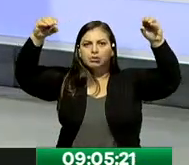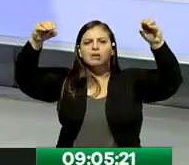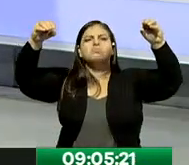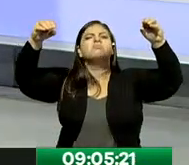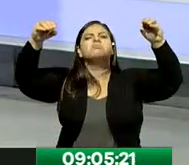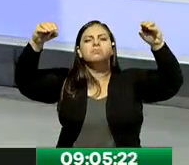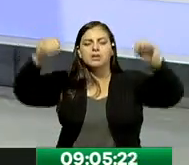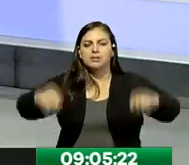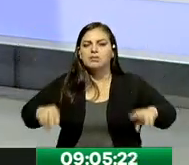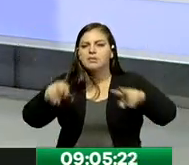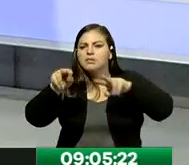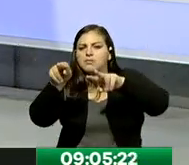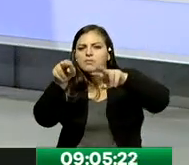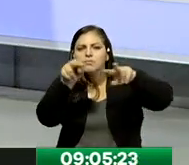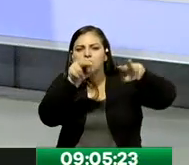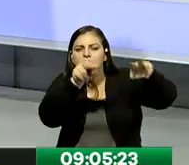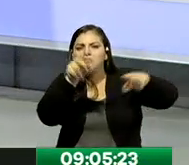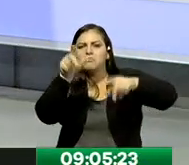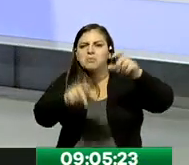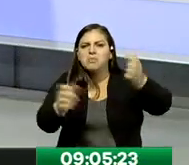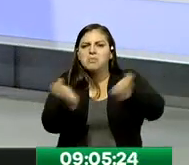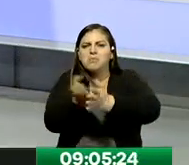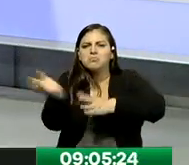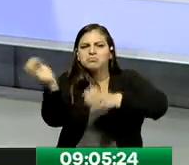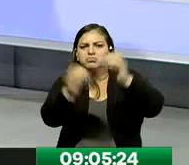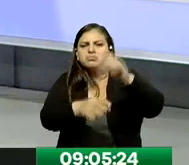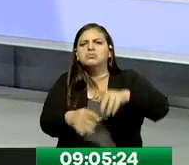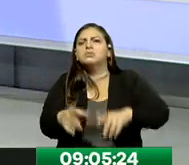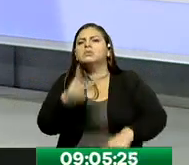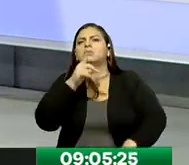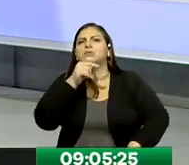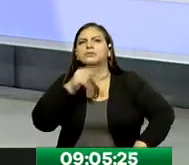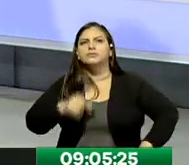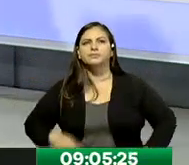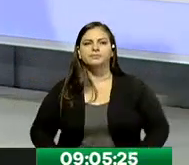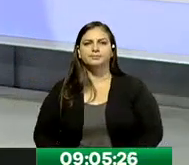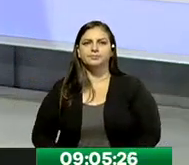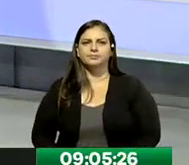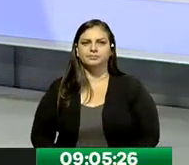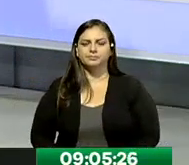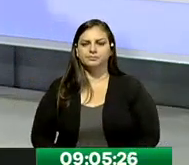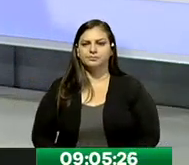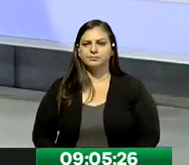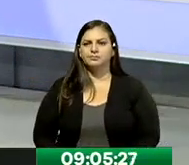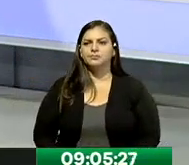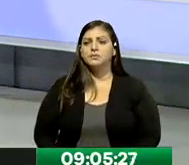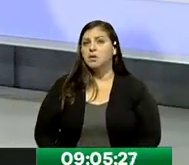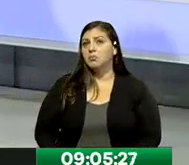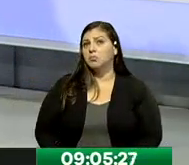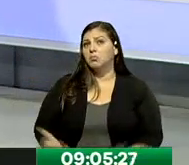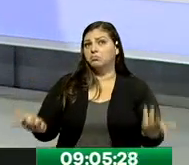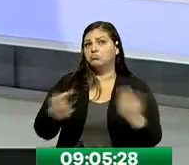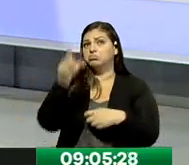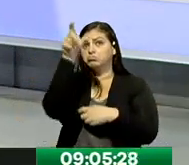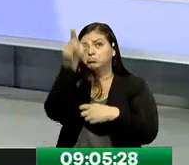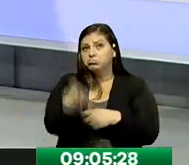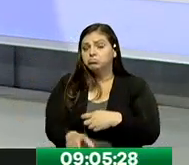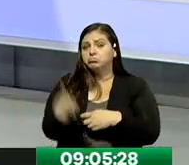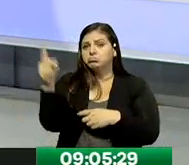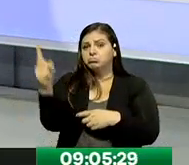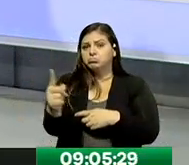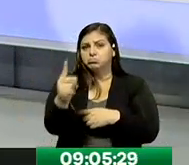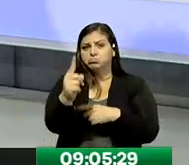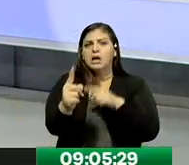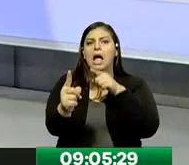entonces que los identifiquen a los cochinos. Vea, mi querida Pili, si pusieron cámaras, que los identifiquen, esas fotos saben a quién tienen que mandarlas, al